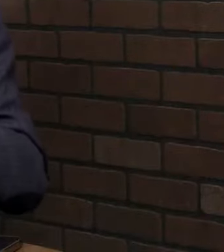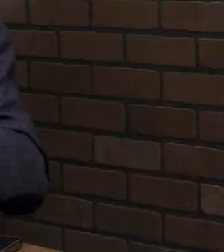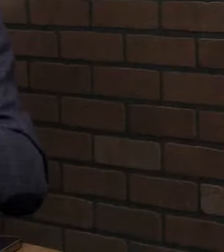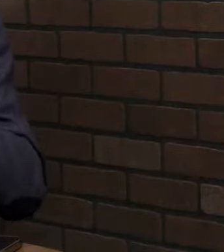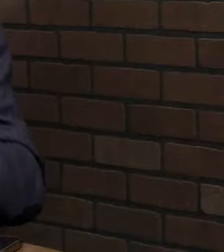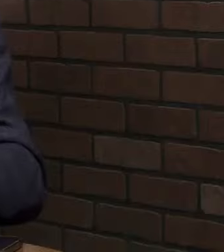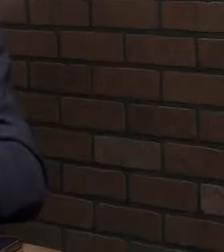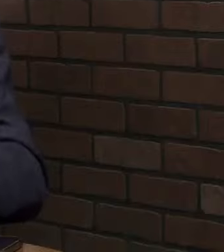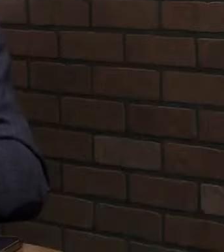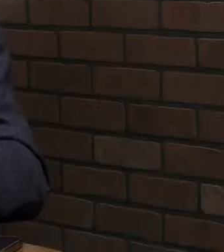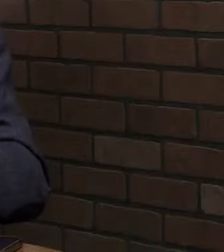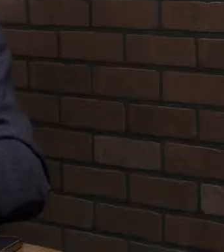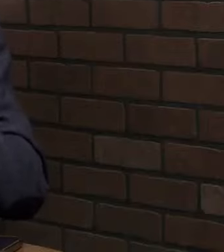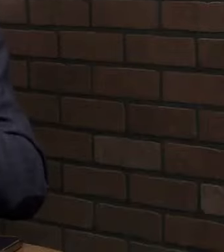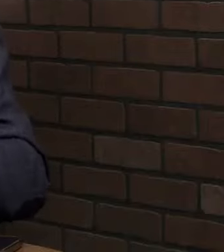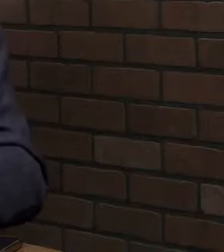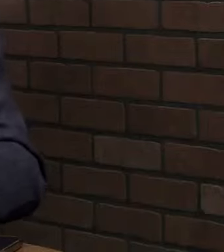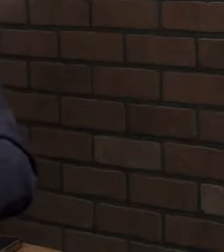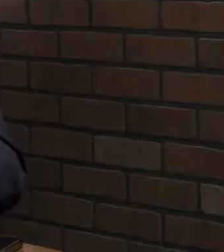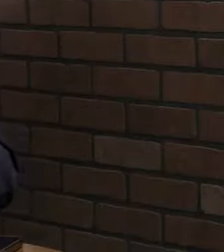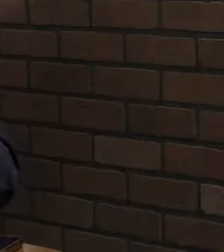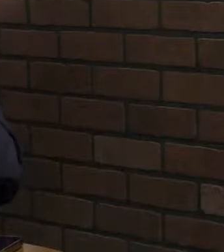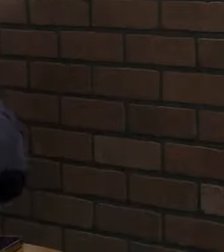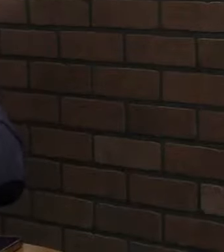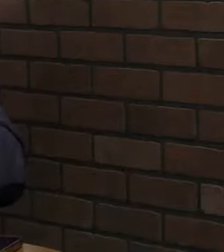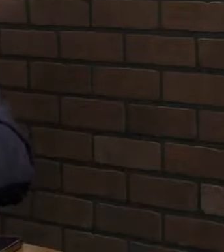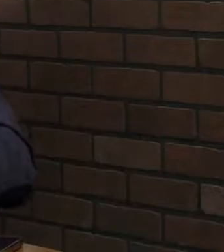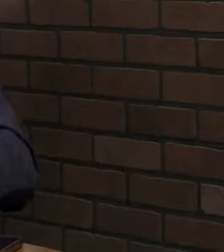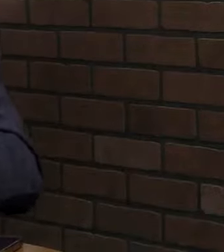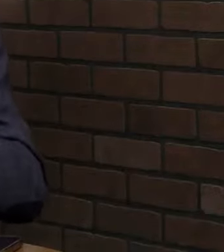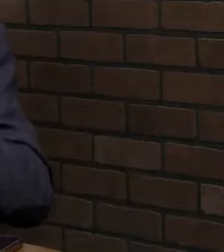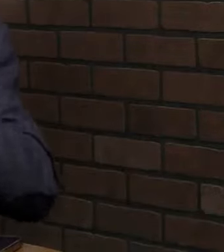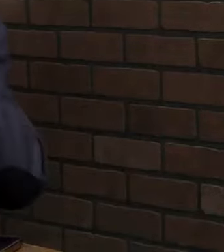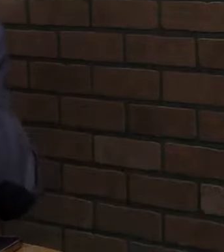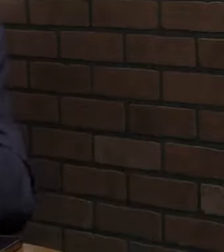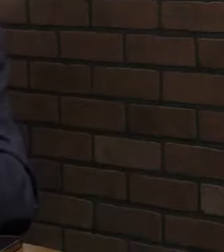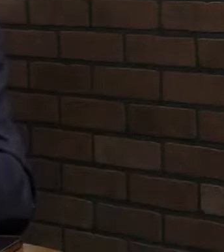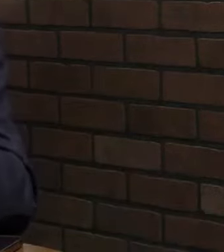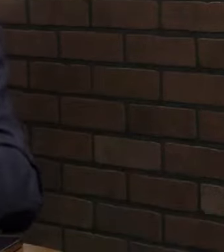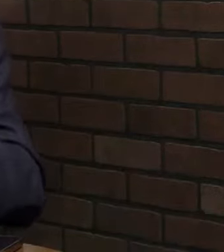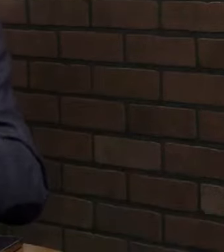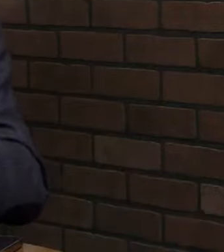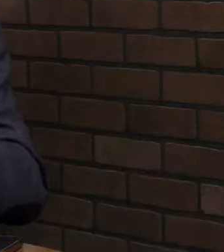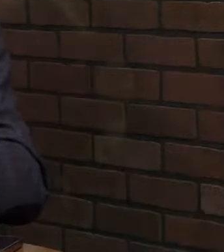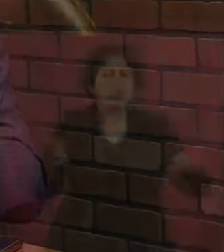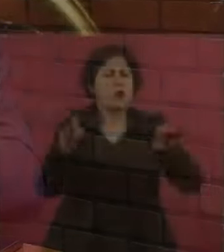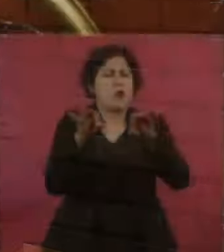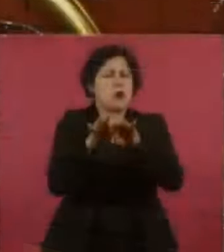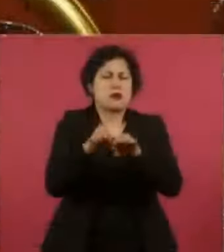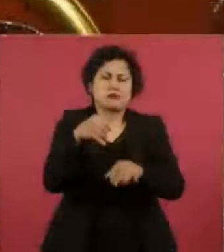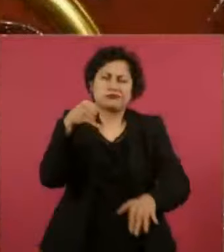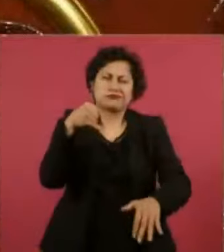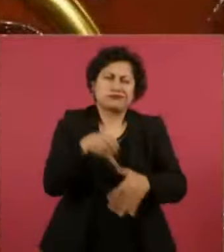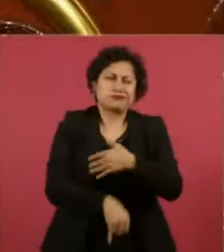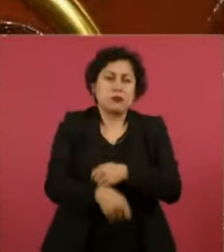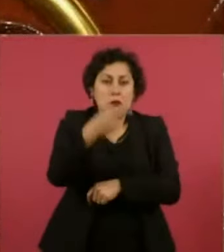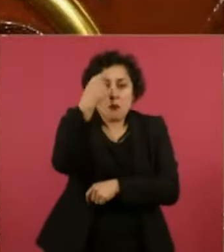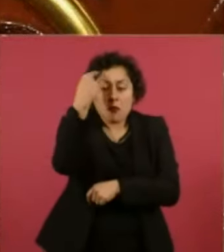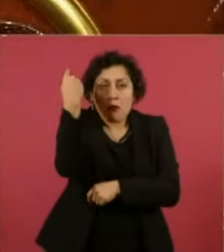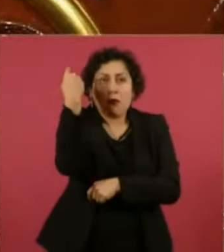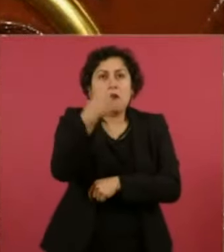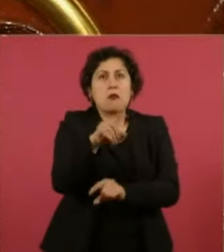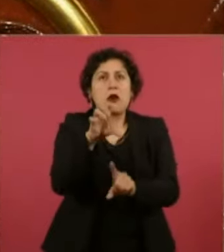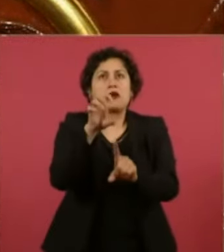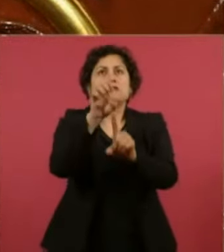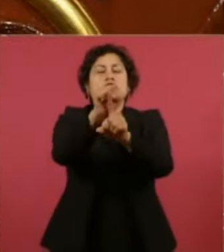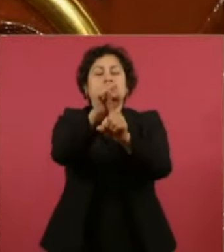Contiene algunos de los de las luchas que son del López Obradorismo en particular, que él dirigió desde que era jefe